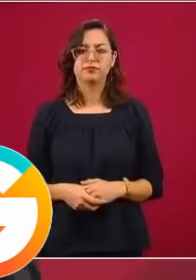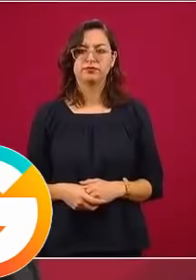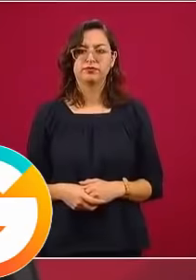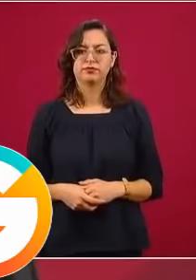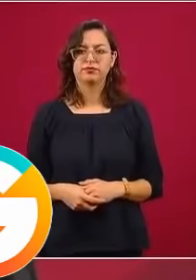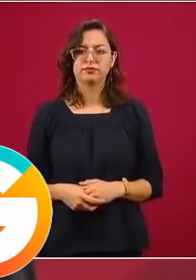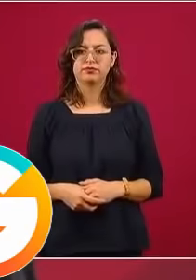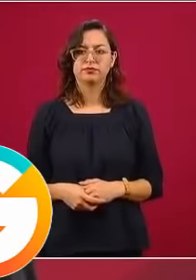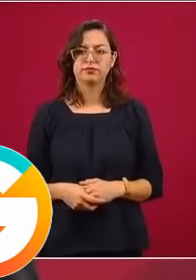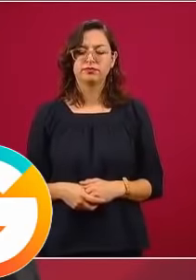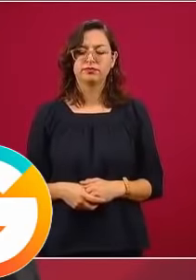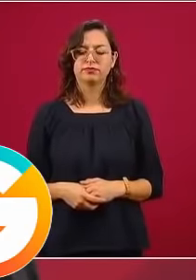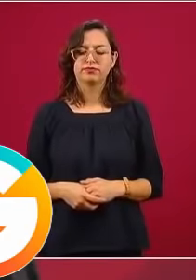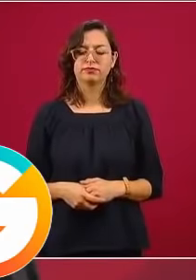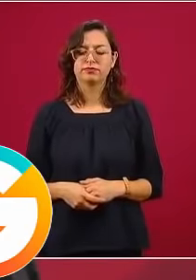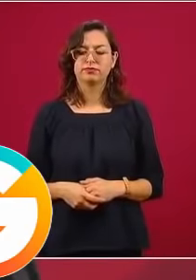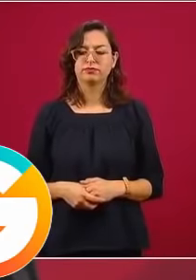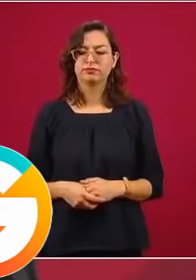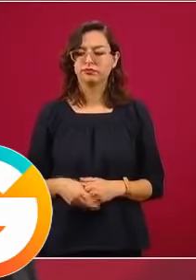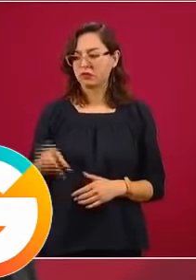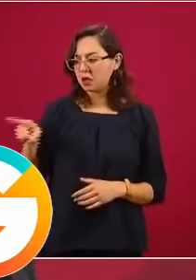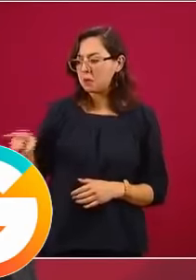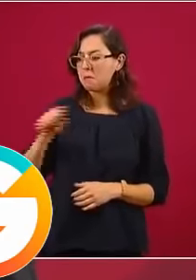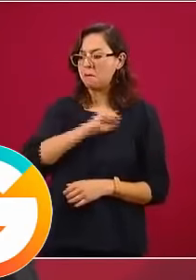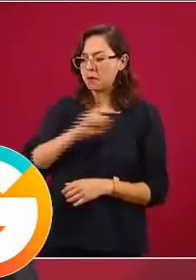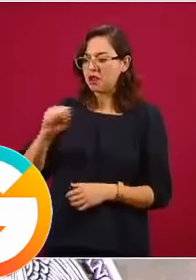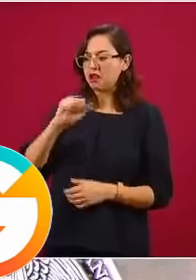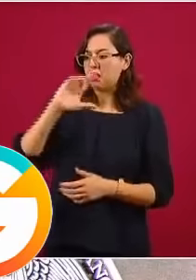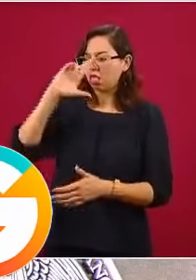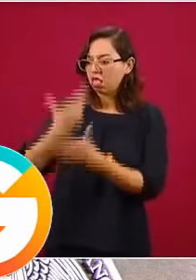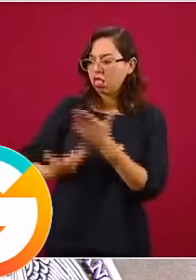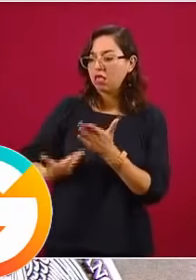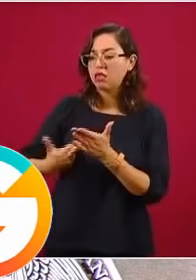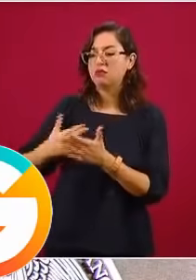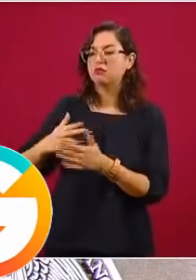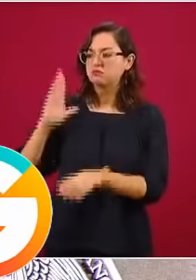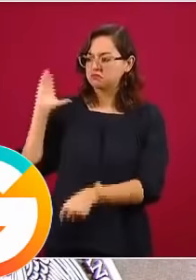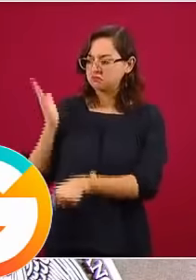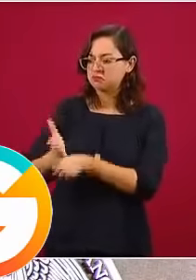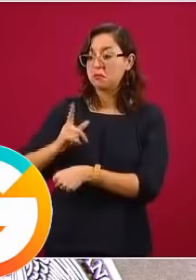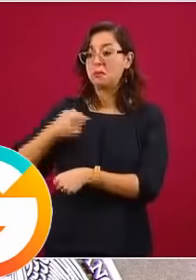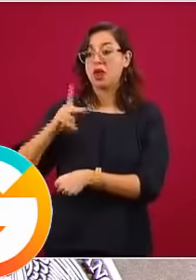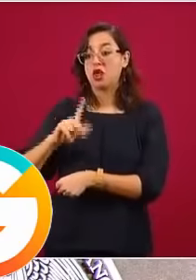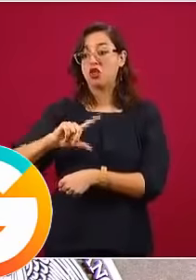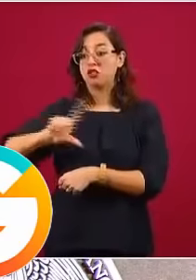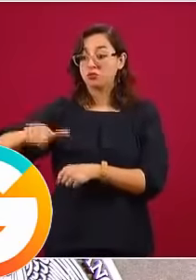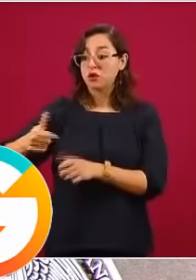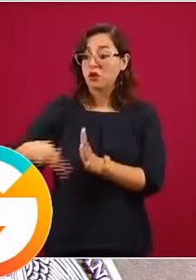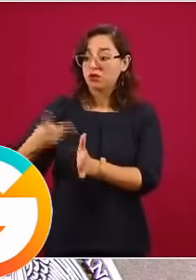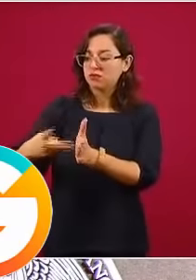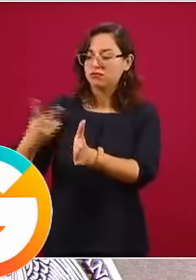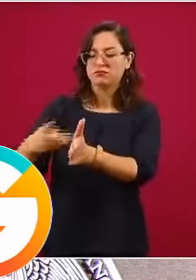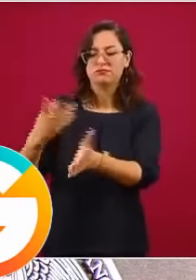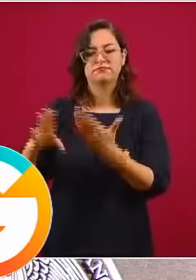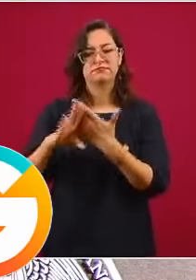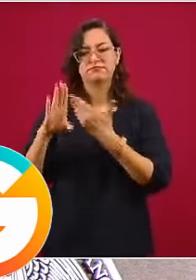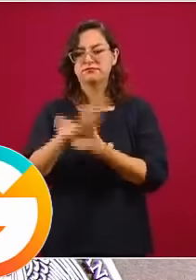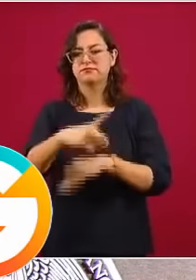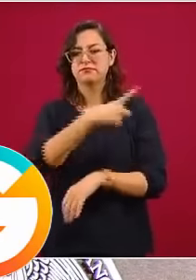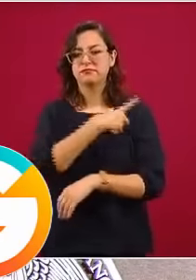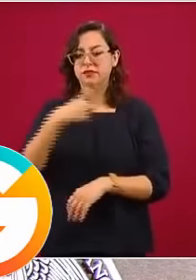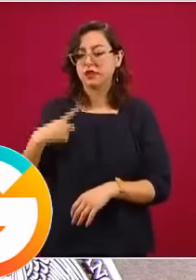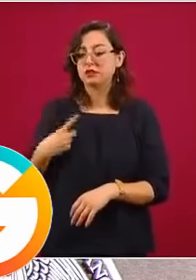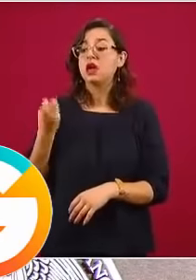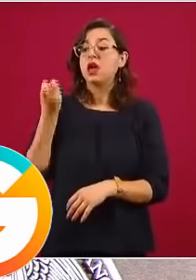de el ilícito. Y eso solo lo podemos ir